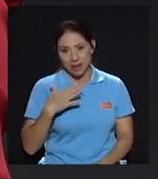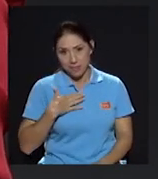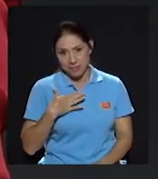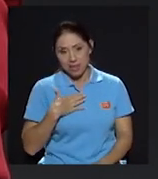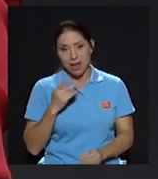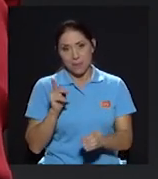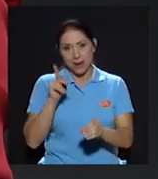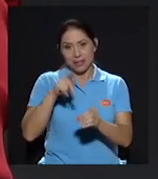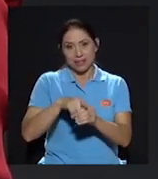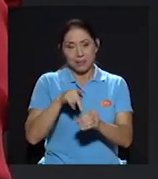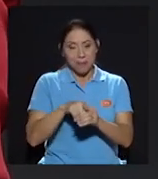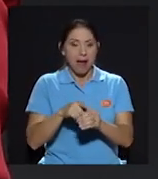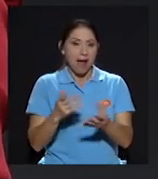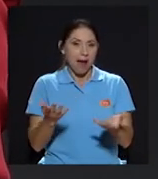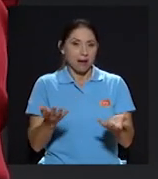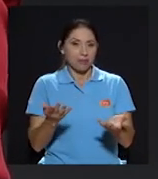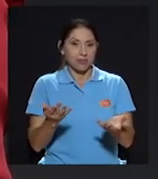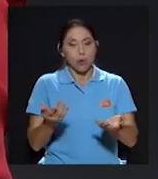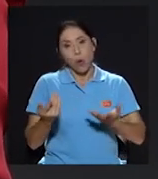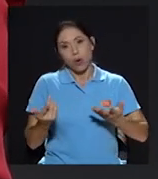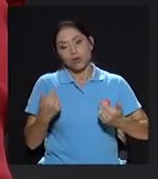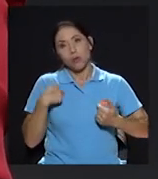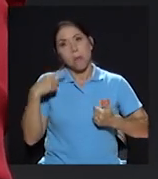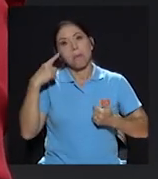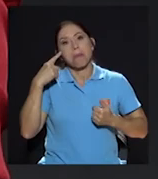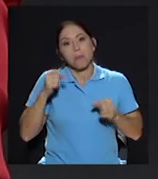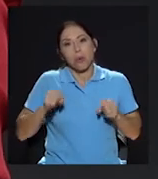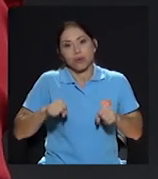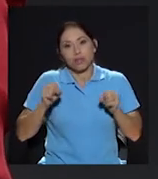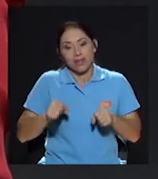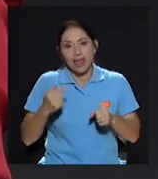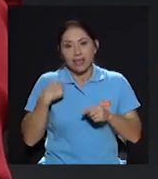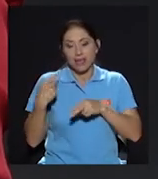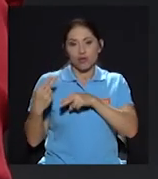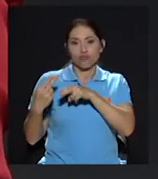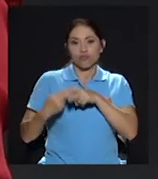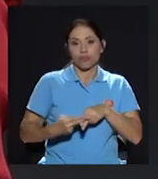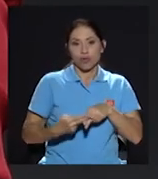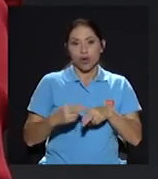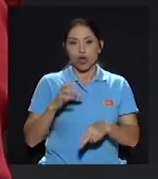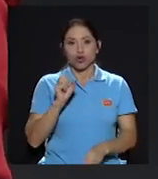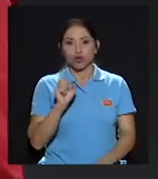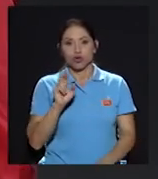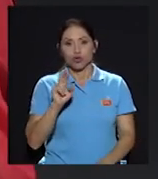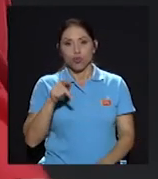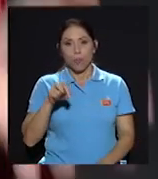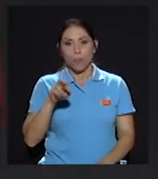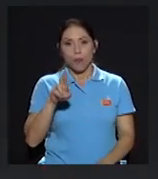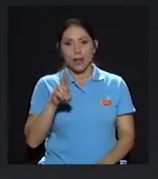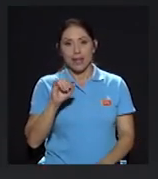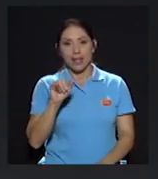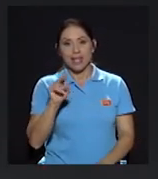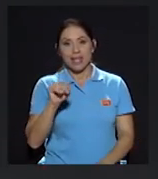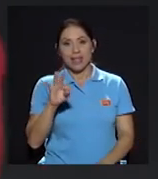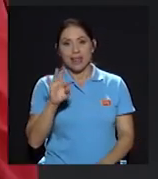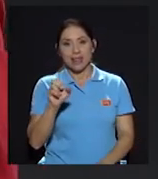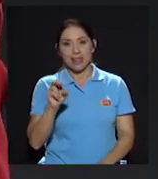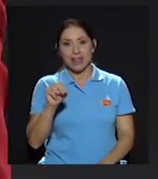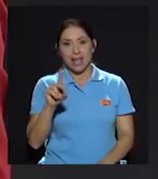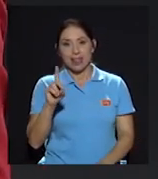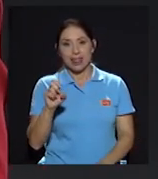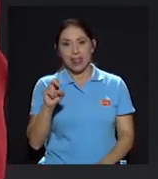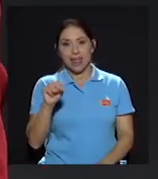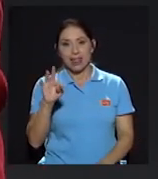participar digamos o va a considerar la posibilidad de ser superintendente así que de alguna forma le doy vuelta a